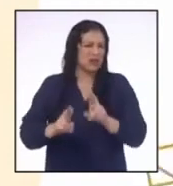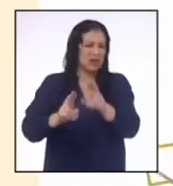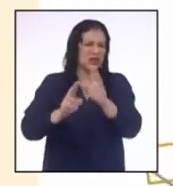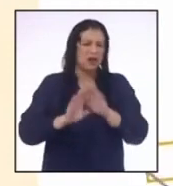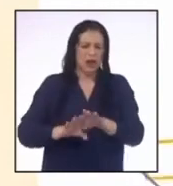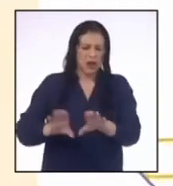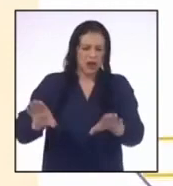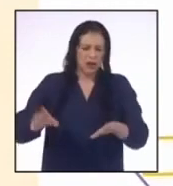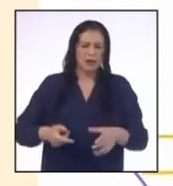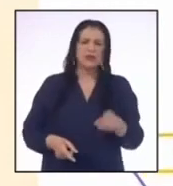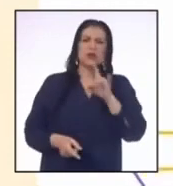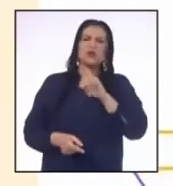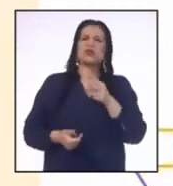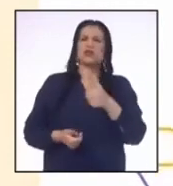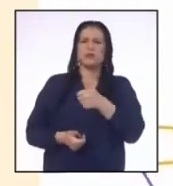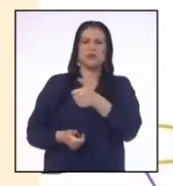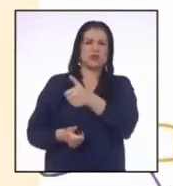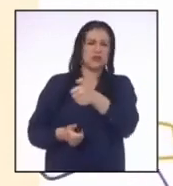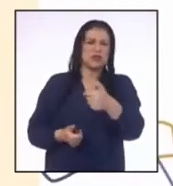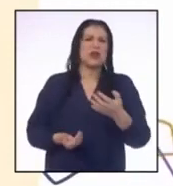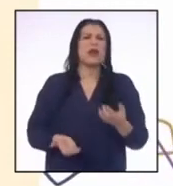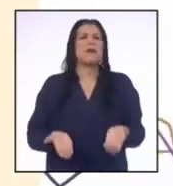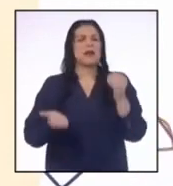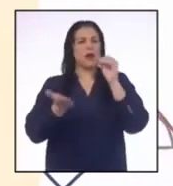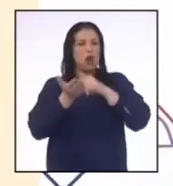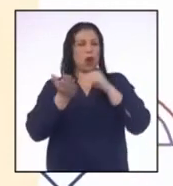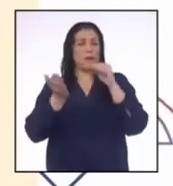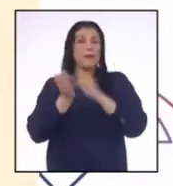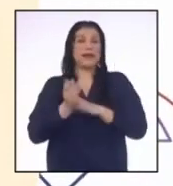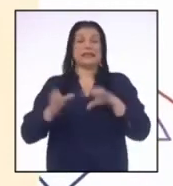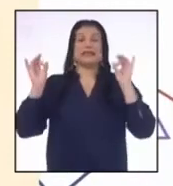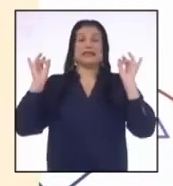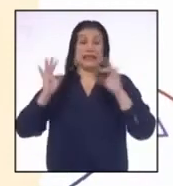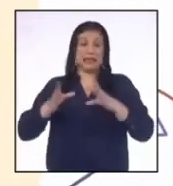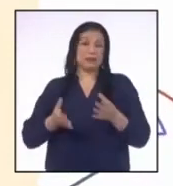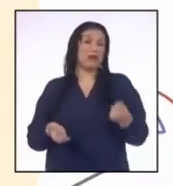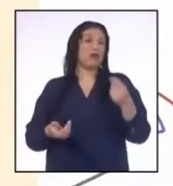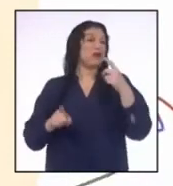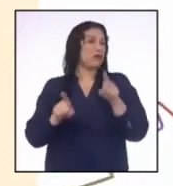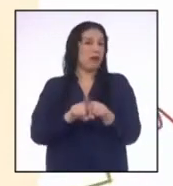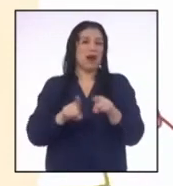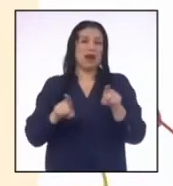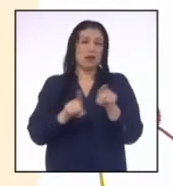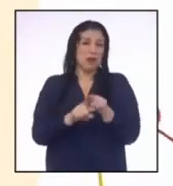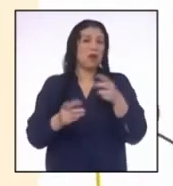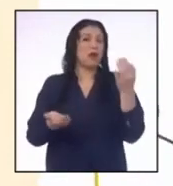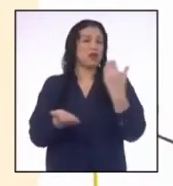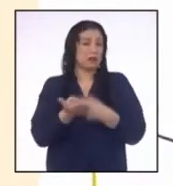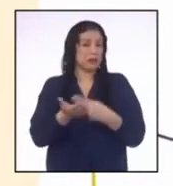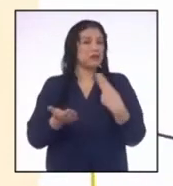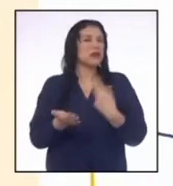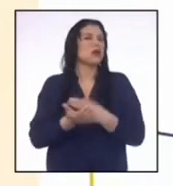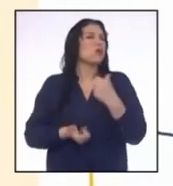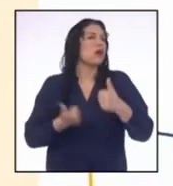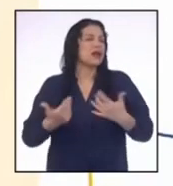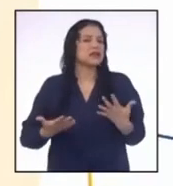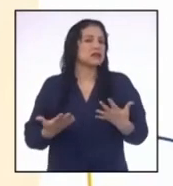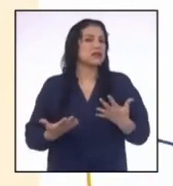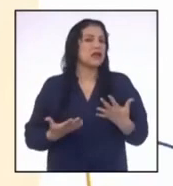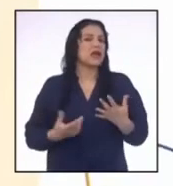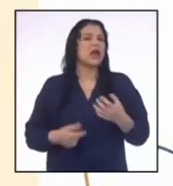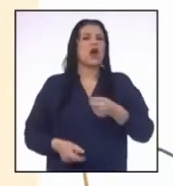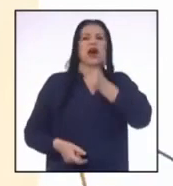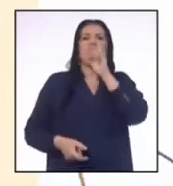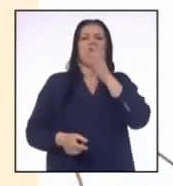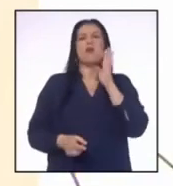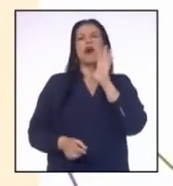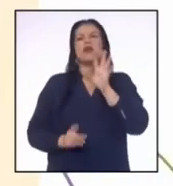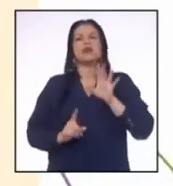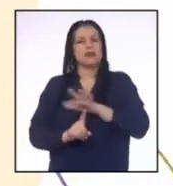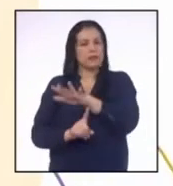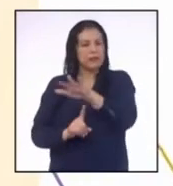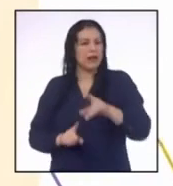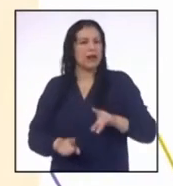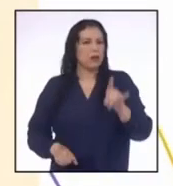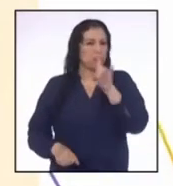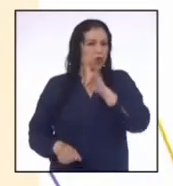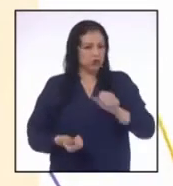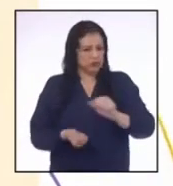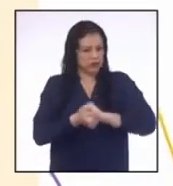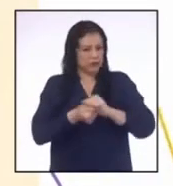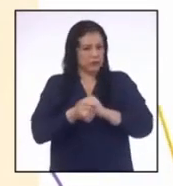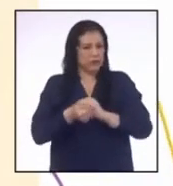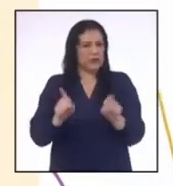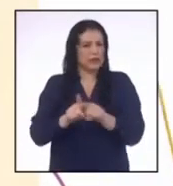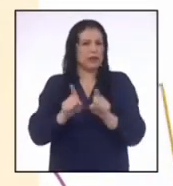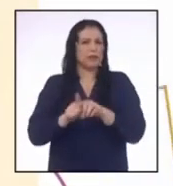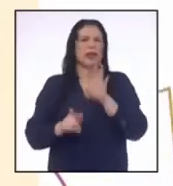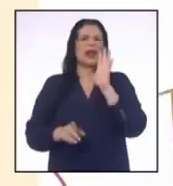malogrado por el uso de pesticidas, pero los más graves o más que se dan seguido, digamos, tiene que ver con el agua contaminada por el uso de detergentes